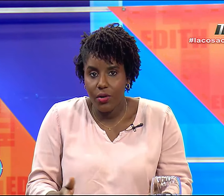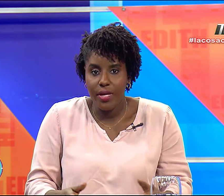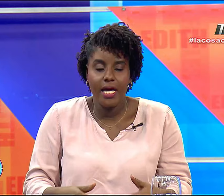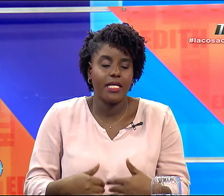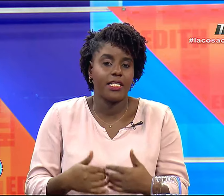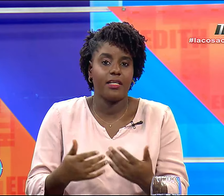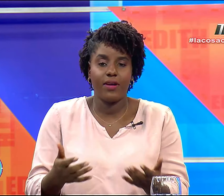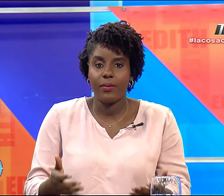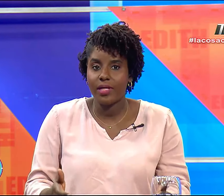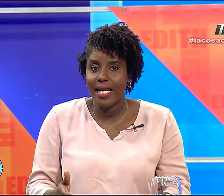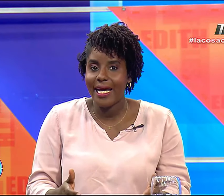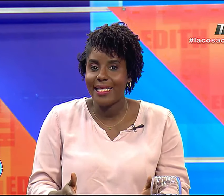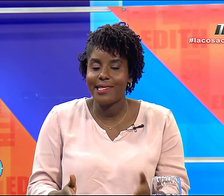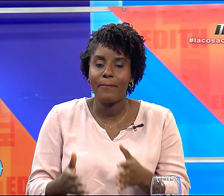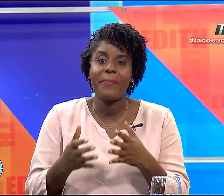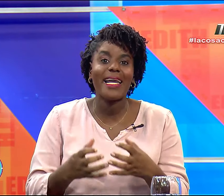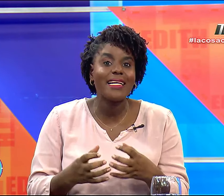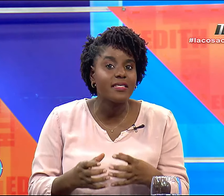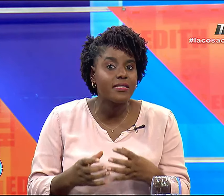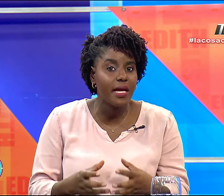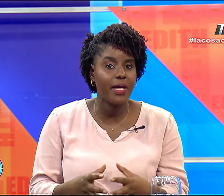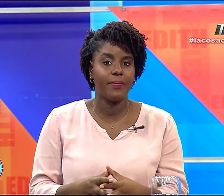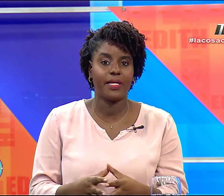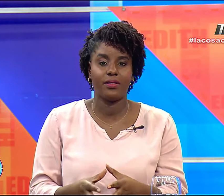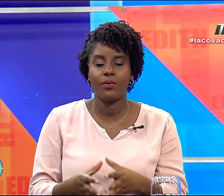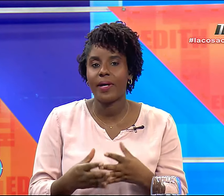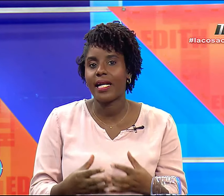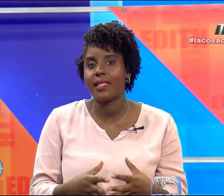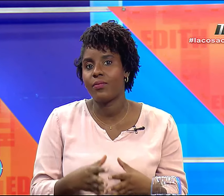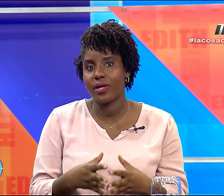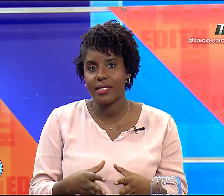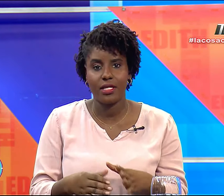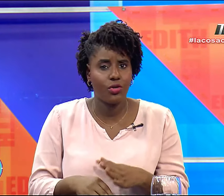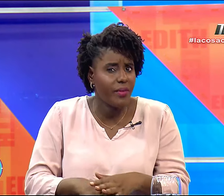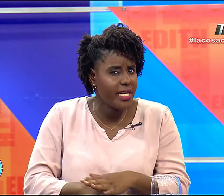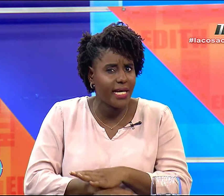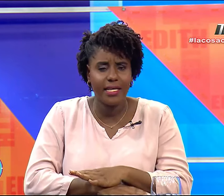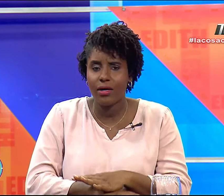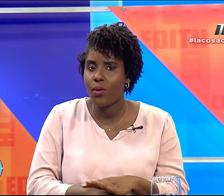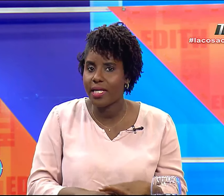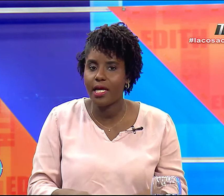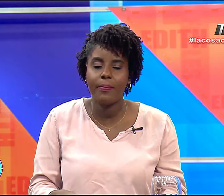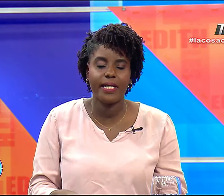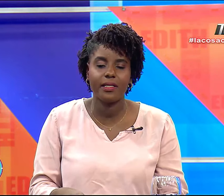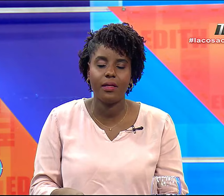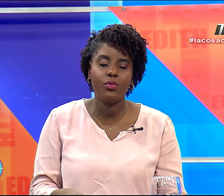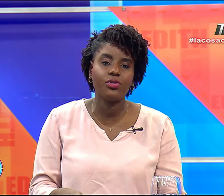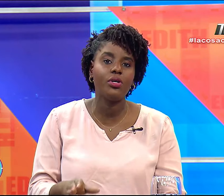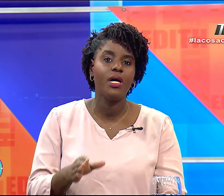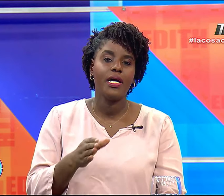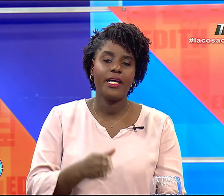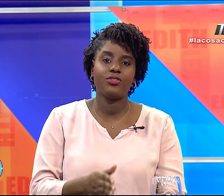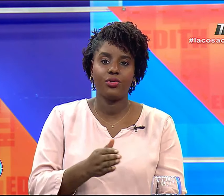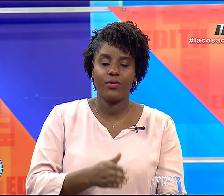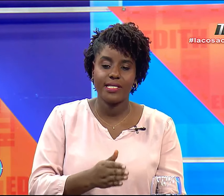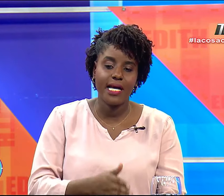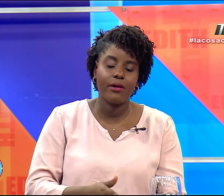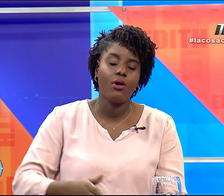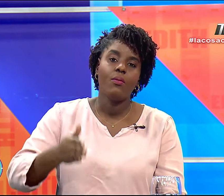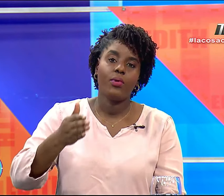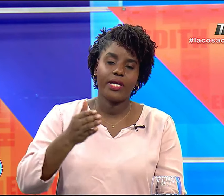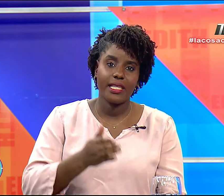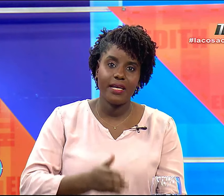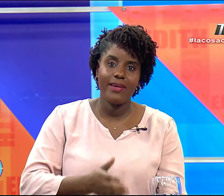que gobierna, tiene el favor de la gente, para el sistema de partidos, para la democracia dominicana y de cualquier parte del mundo, eso no es